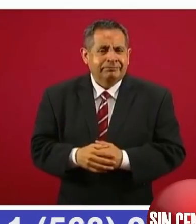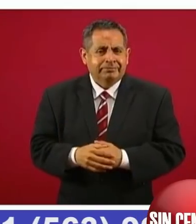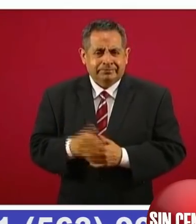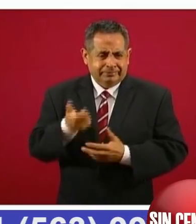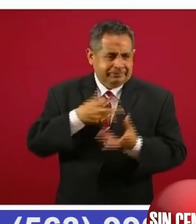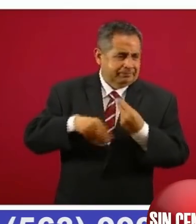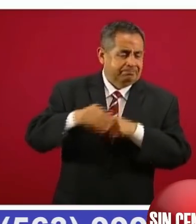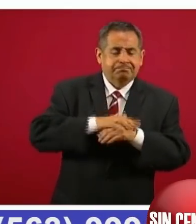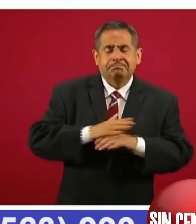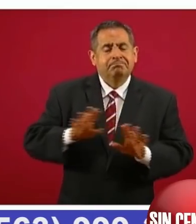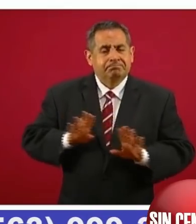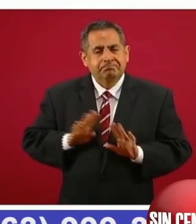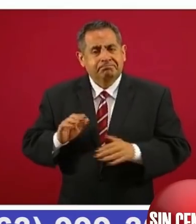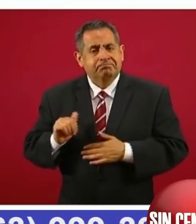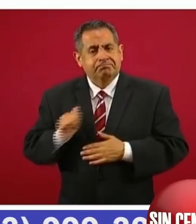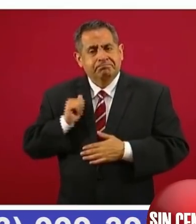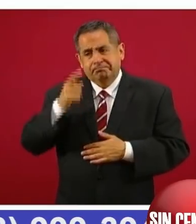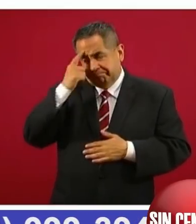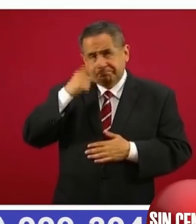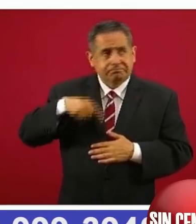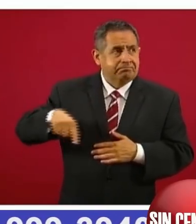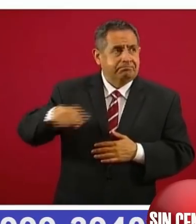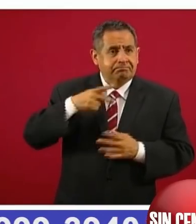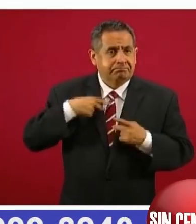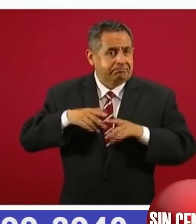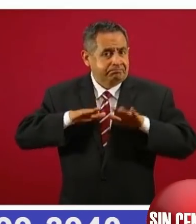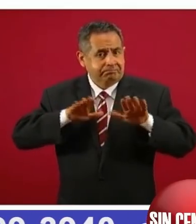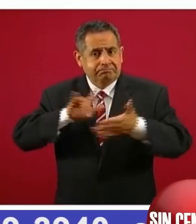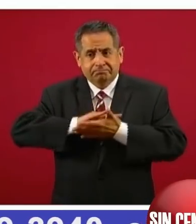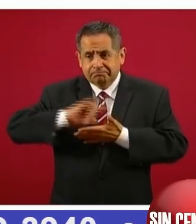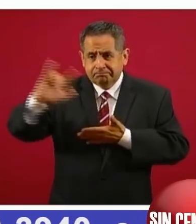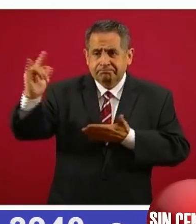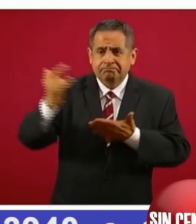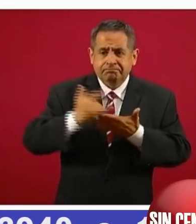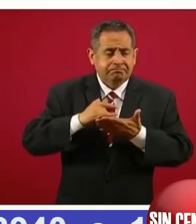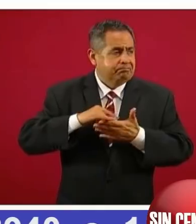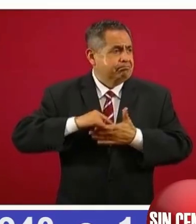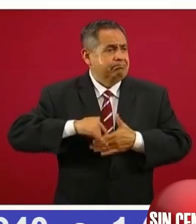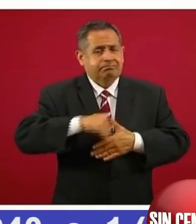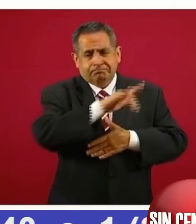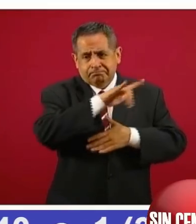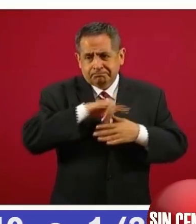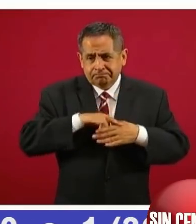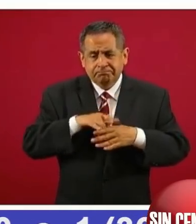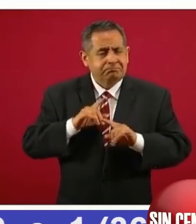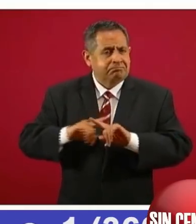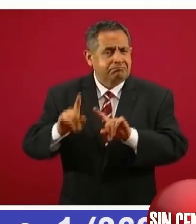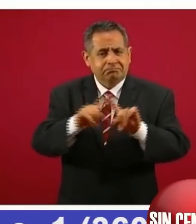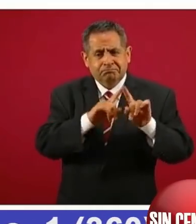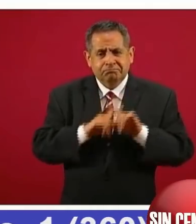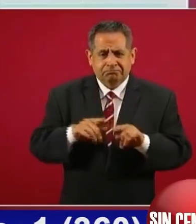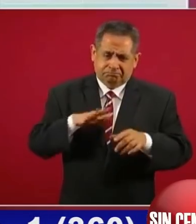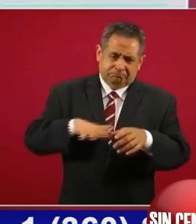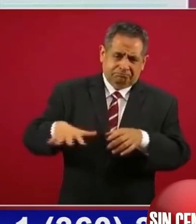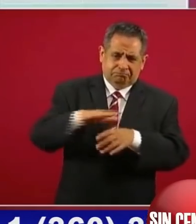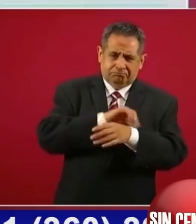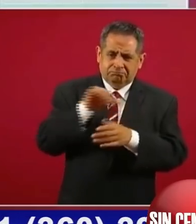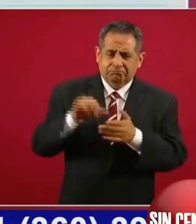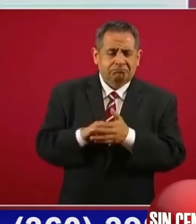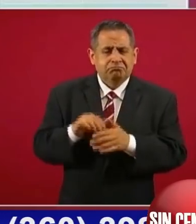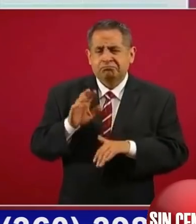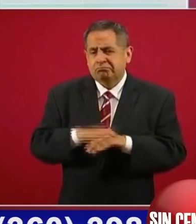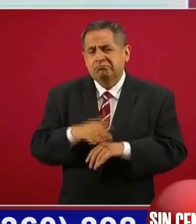rediseño muy ventajoso para las aerolíneas que vuelan a cualquiera de los aeropuertos que están en la zona